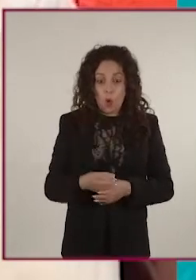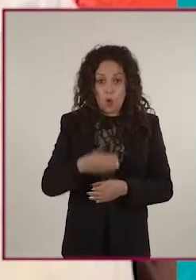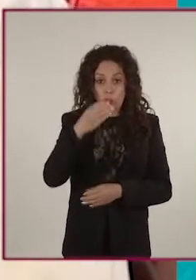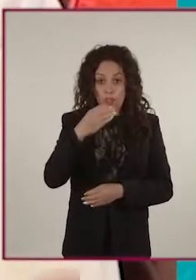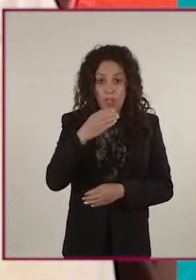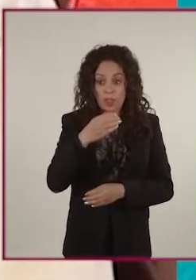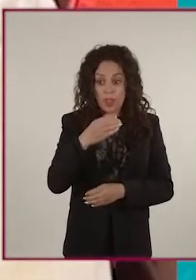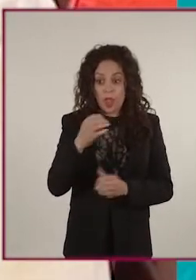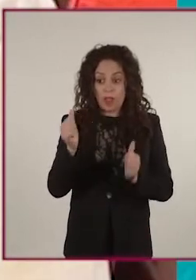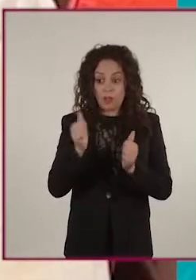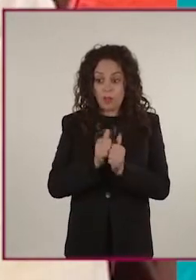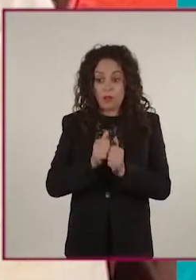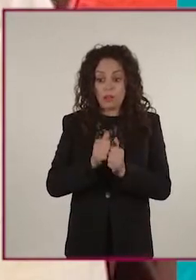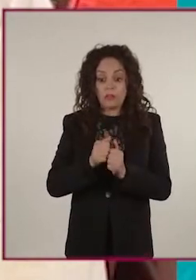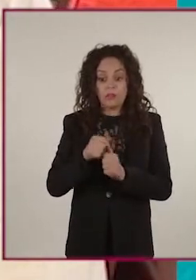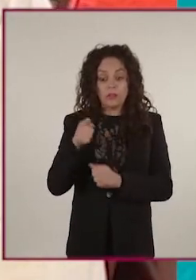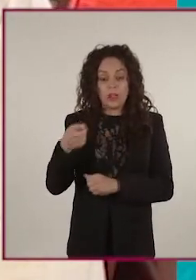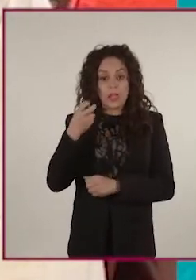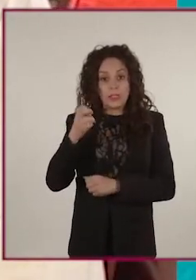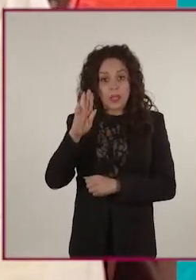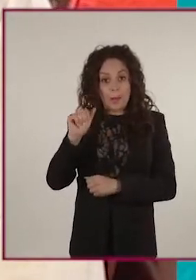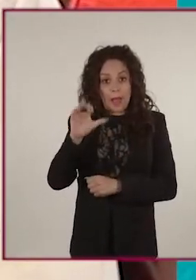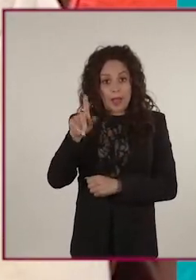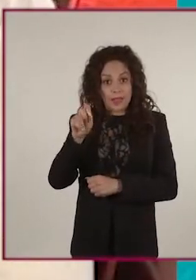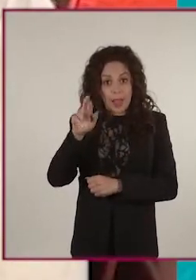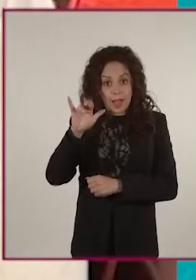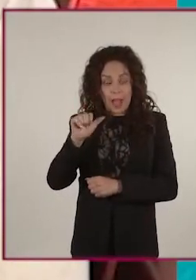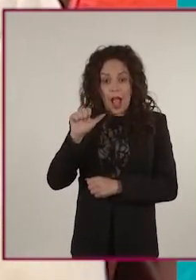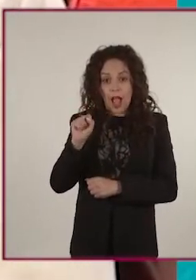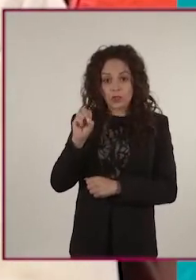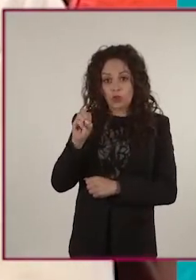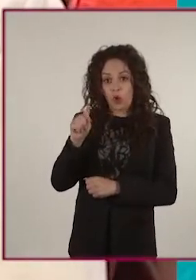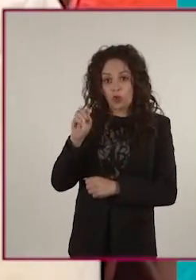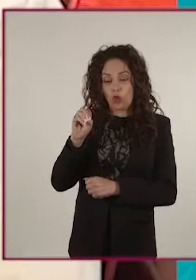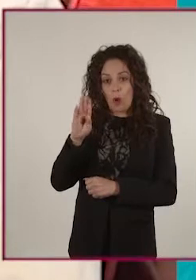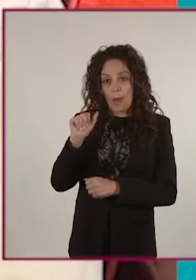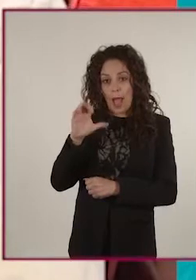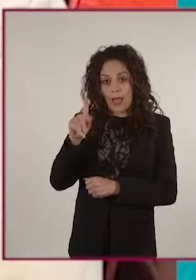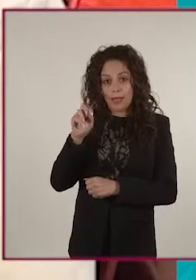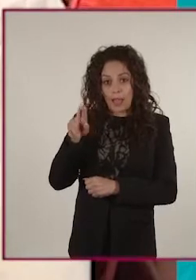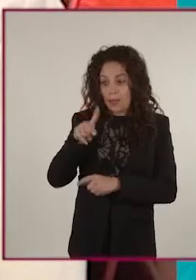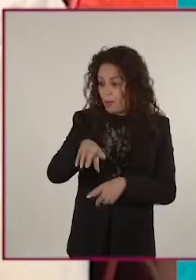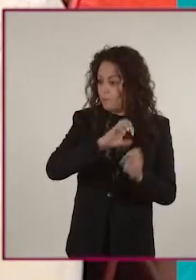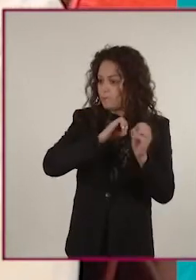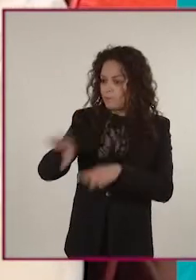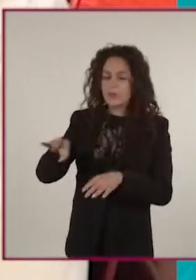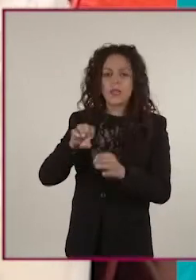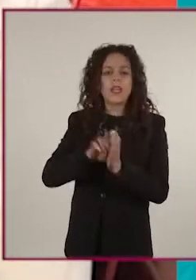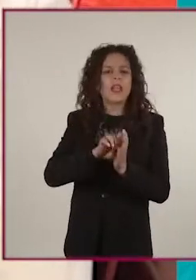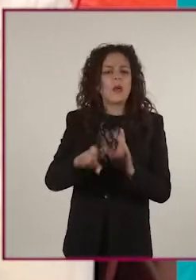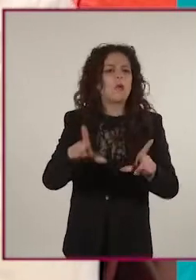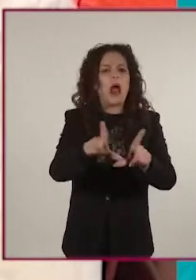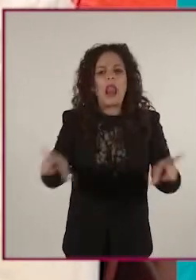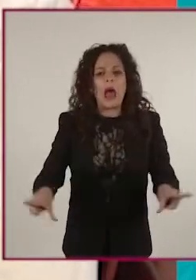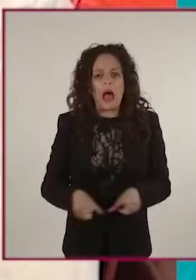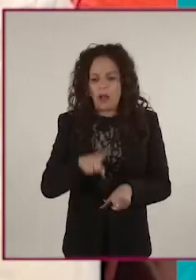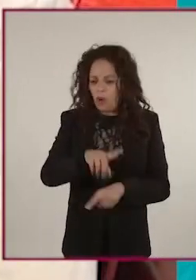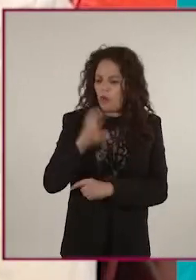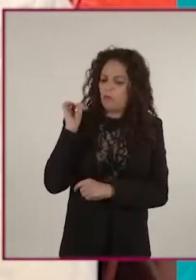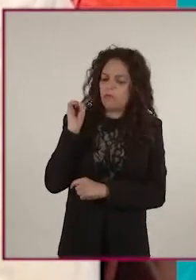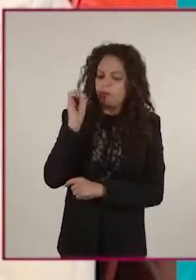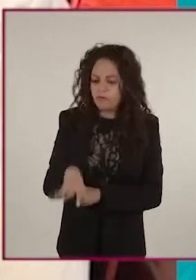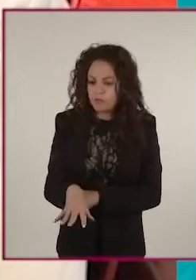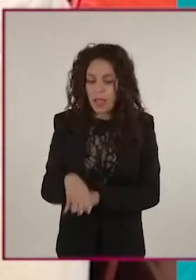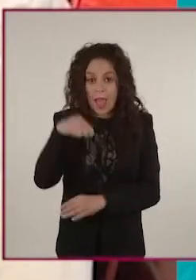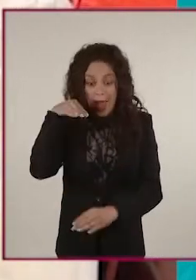produjo a partir del plástico que produjo esta bacteria, Azotobacter, al desechar esa botella en un lago, digamos, en el fondo del